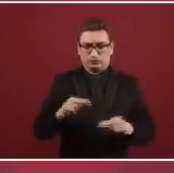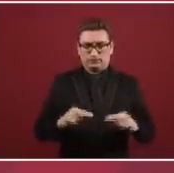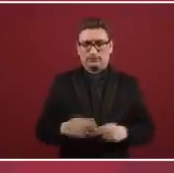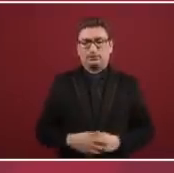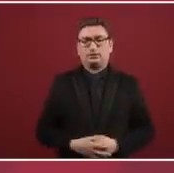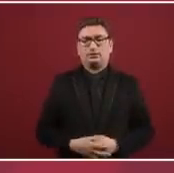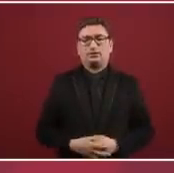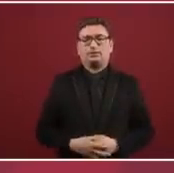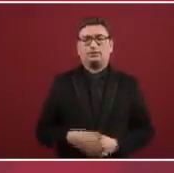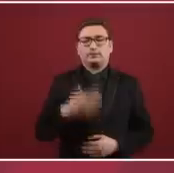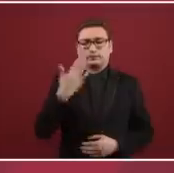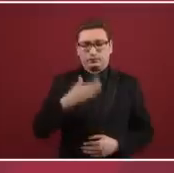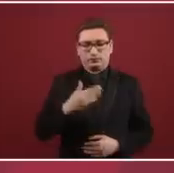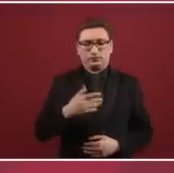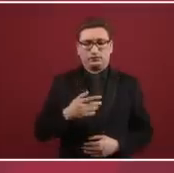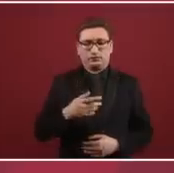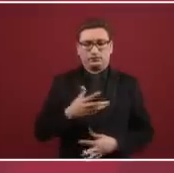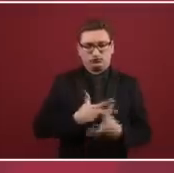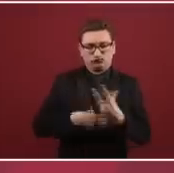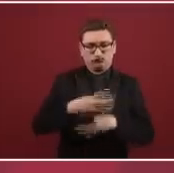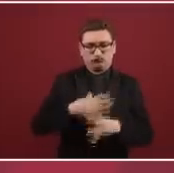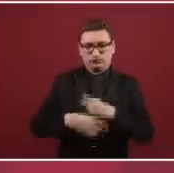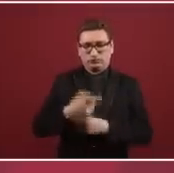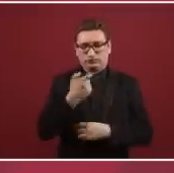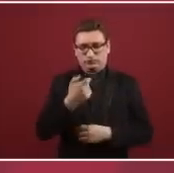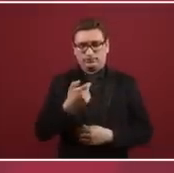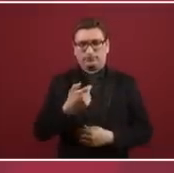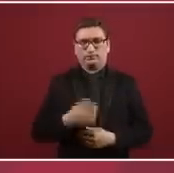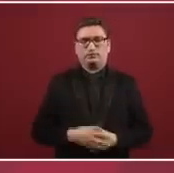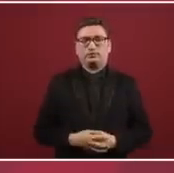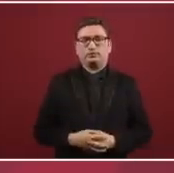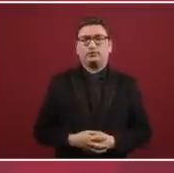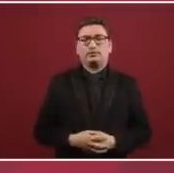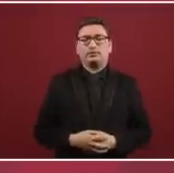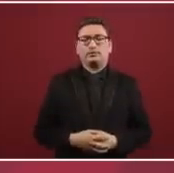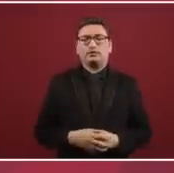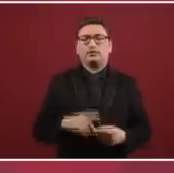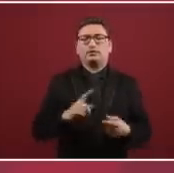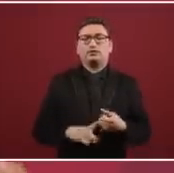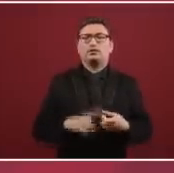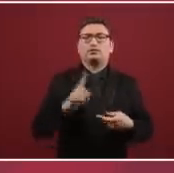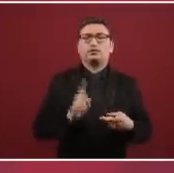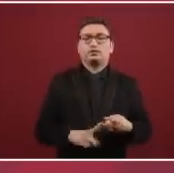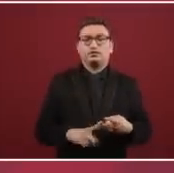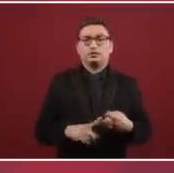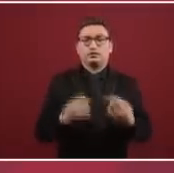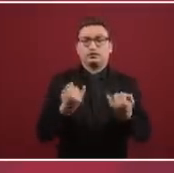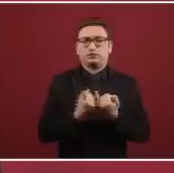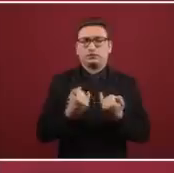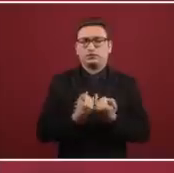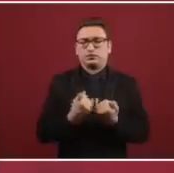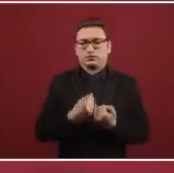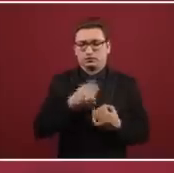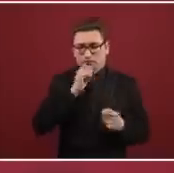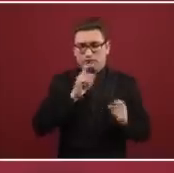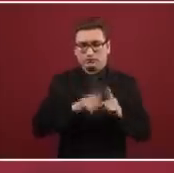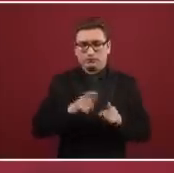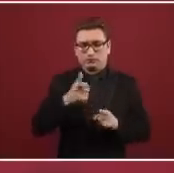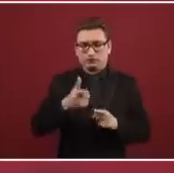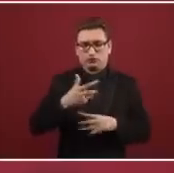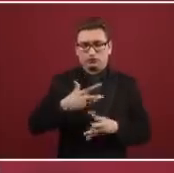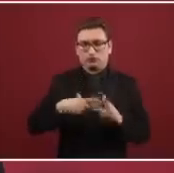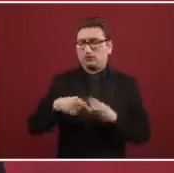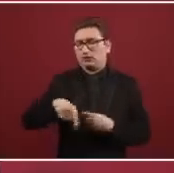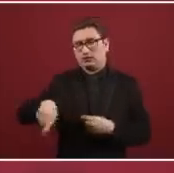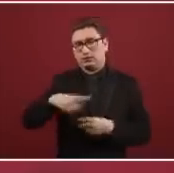La política macroeconómica y lo que tiene que ver con los ingresos de